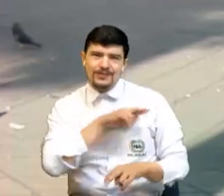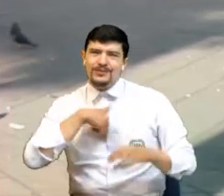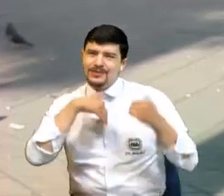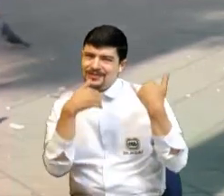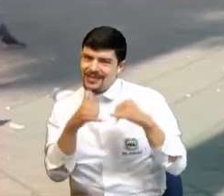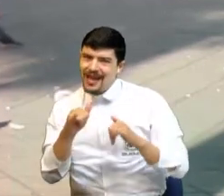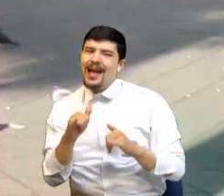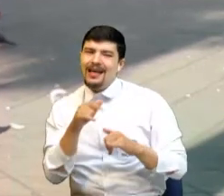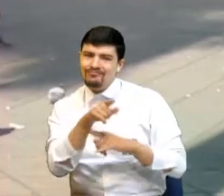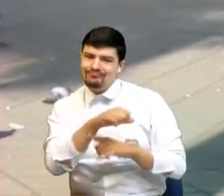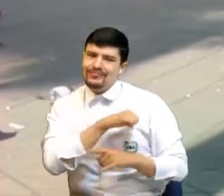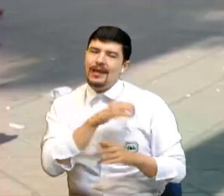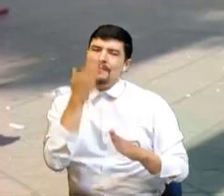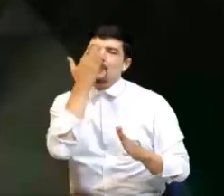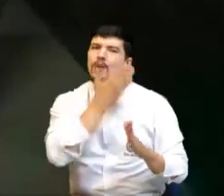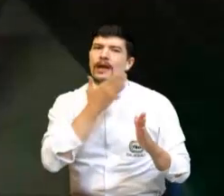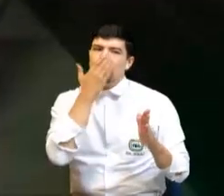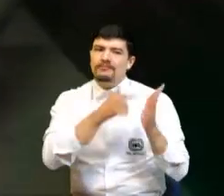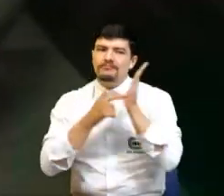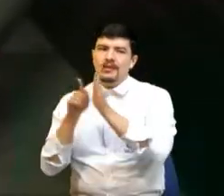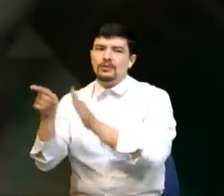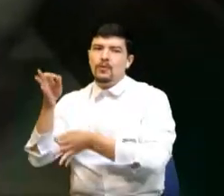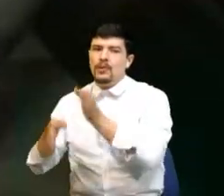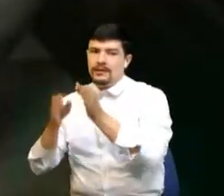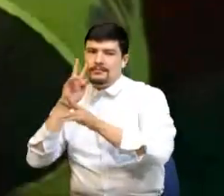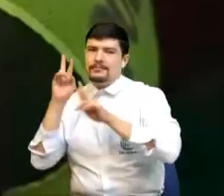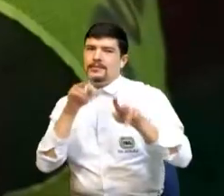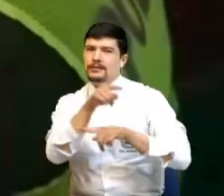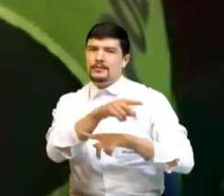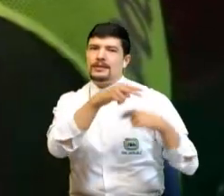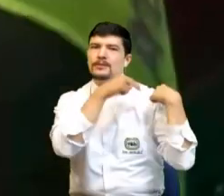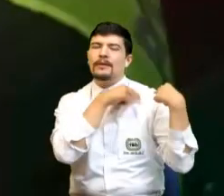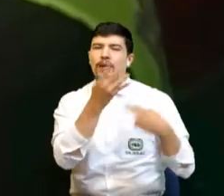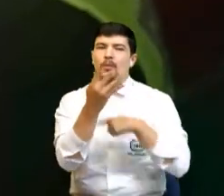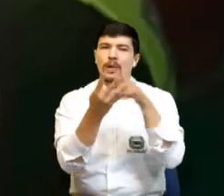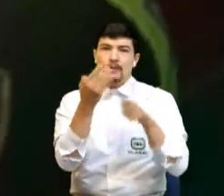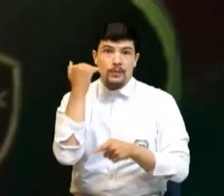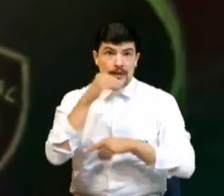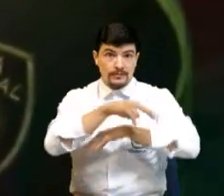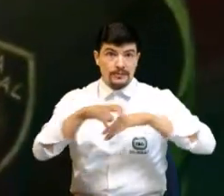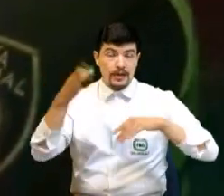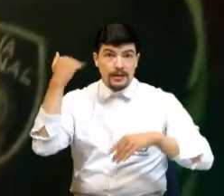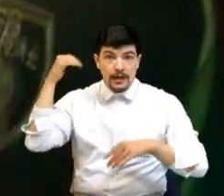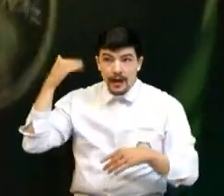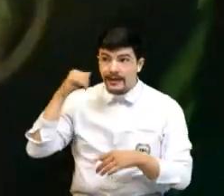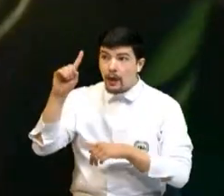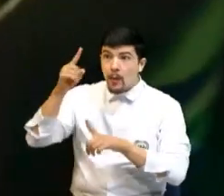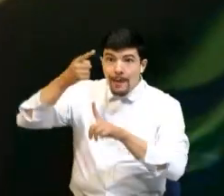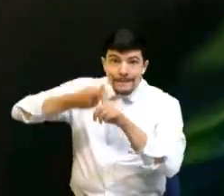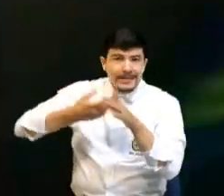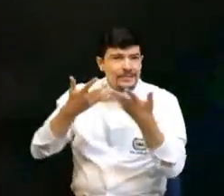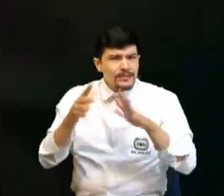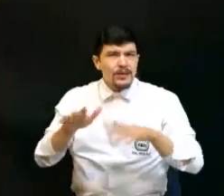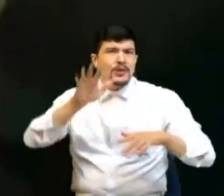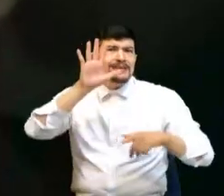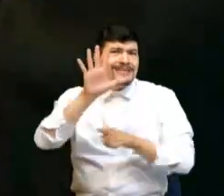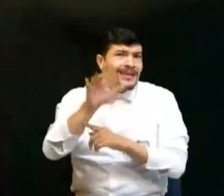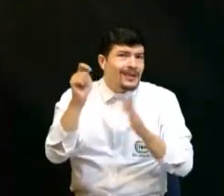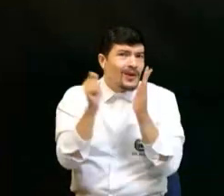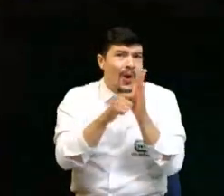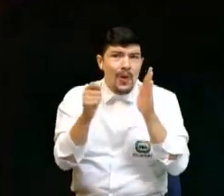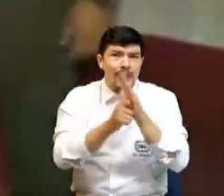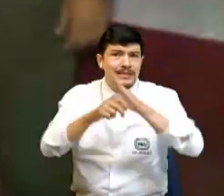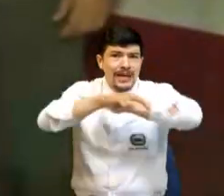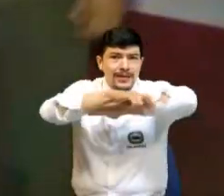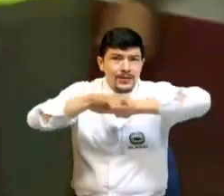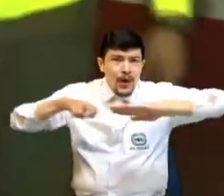suficientes para poder demostrar esta responsabilidad se calcula que durante el último mes habrían cometido por lo menos cinco hurtos de esta manera